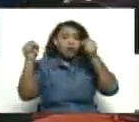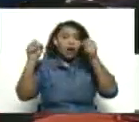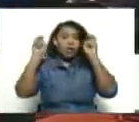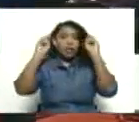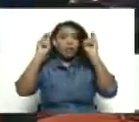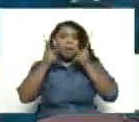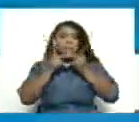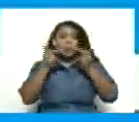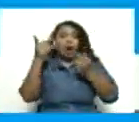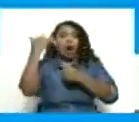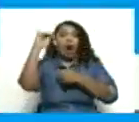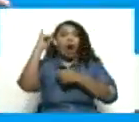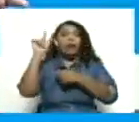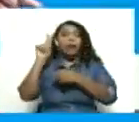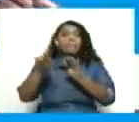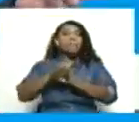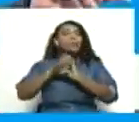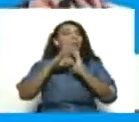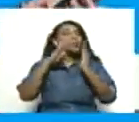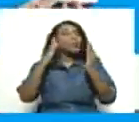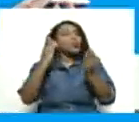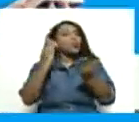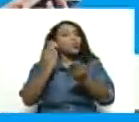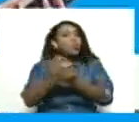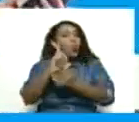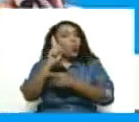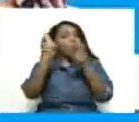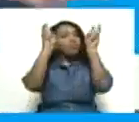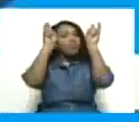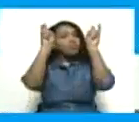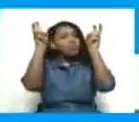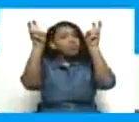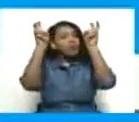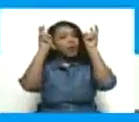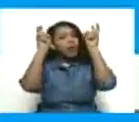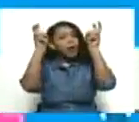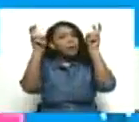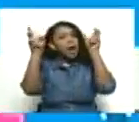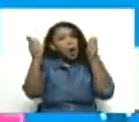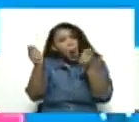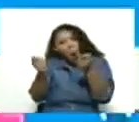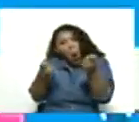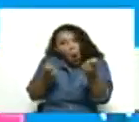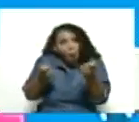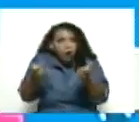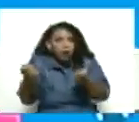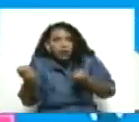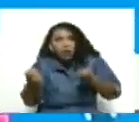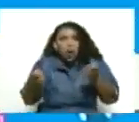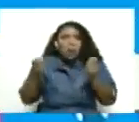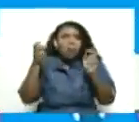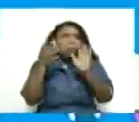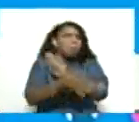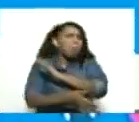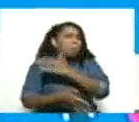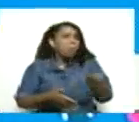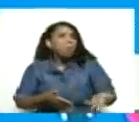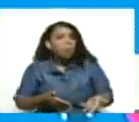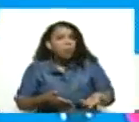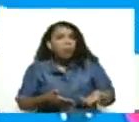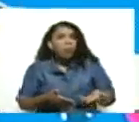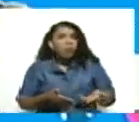había en el mundo una corriente colonizadora basada en